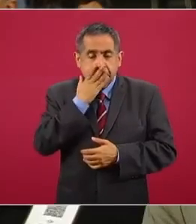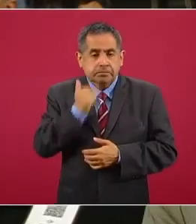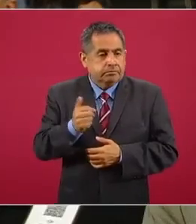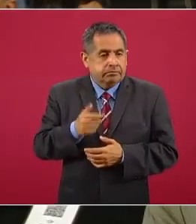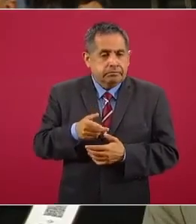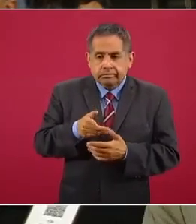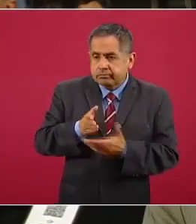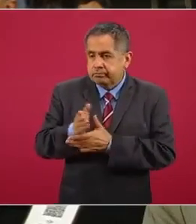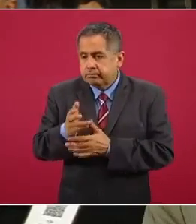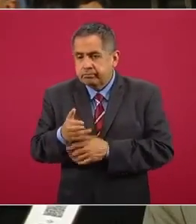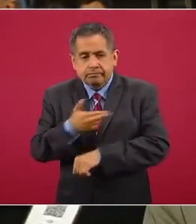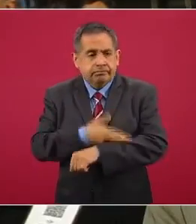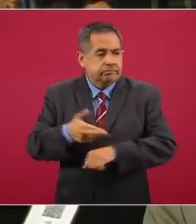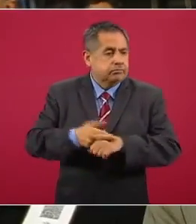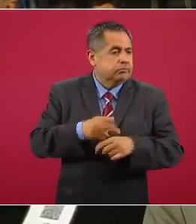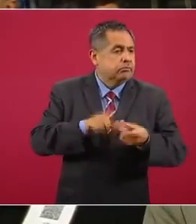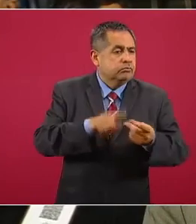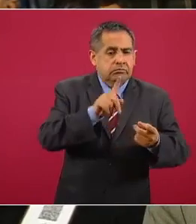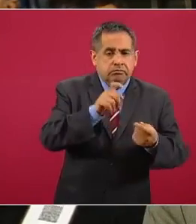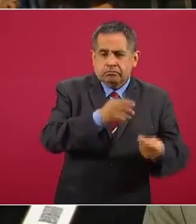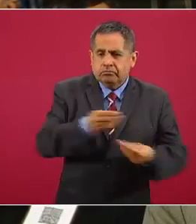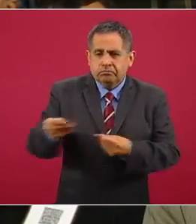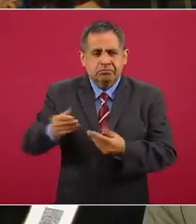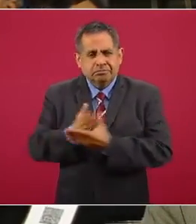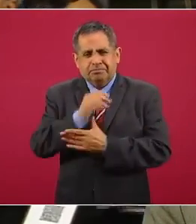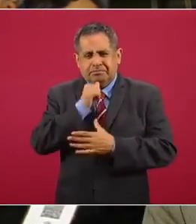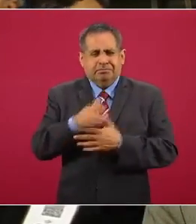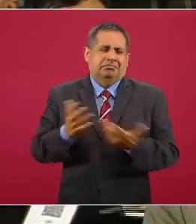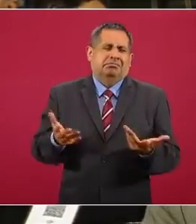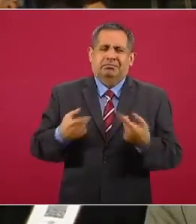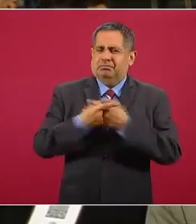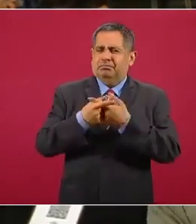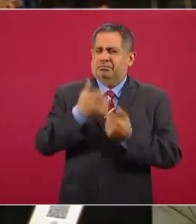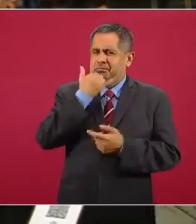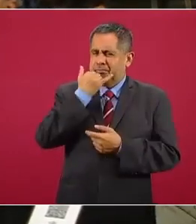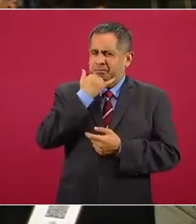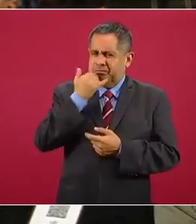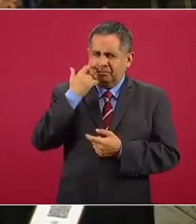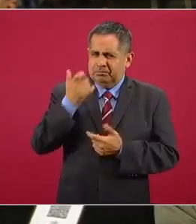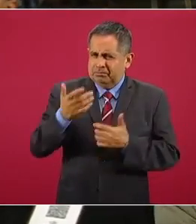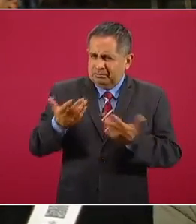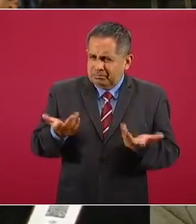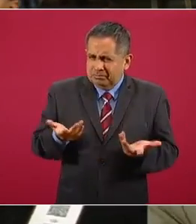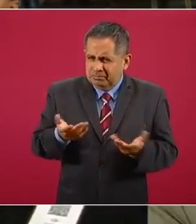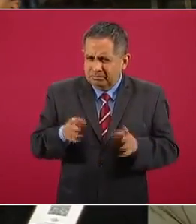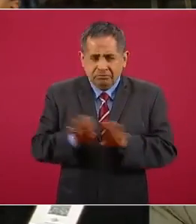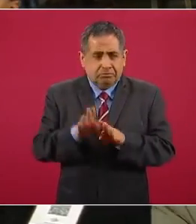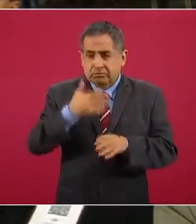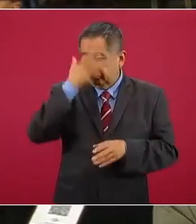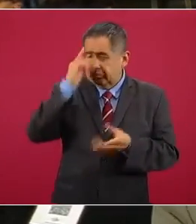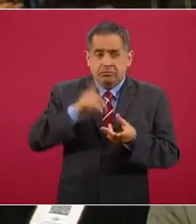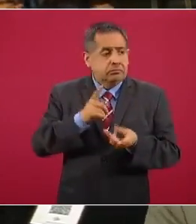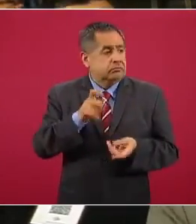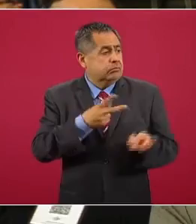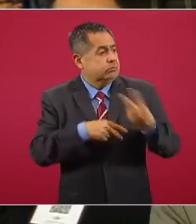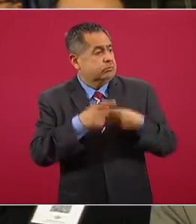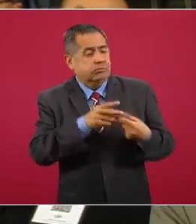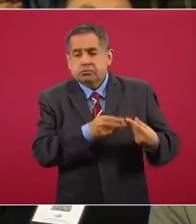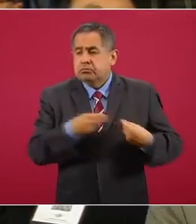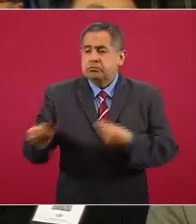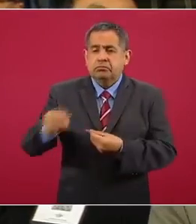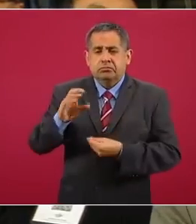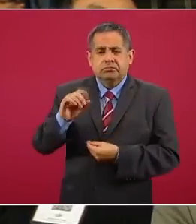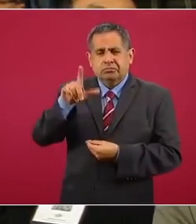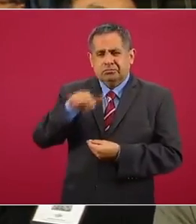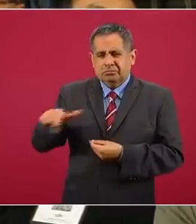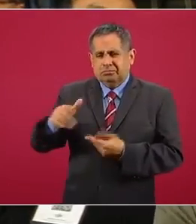la Conagua la procedencia del agua y tampoco ha intervenido. Y se me hace algo como que pues muy raro, cómo no vas a ver de dónde viene el agua hacia una colonia,